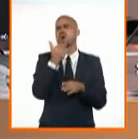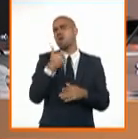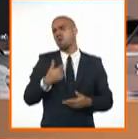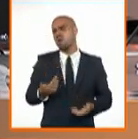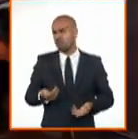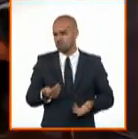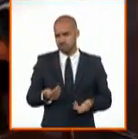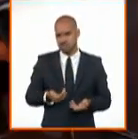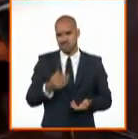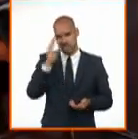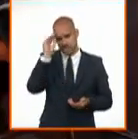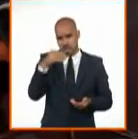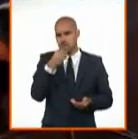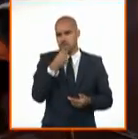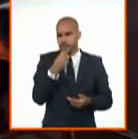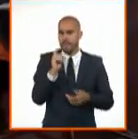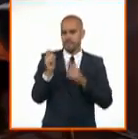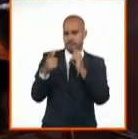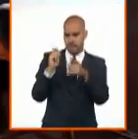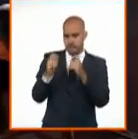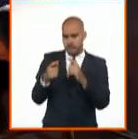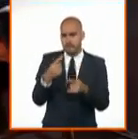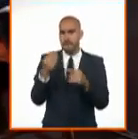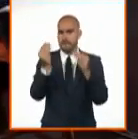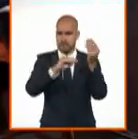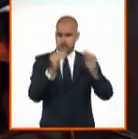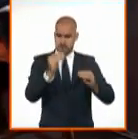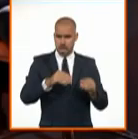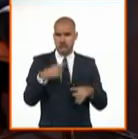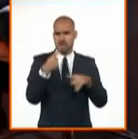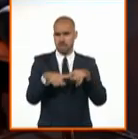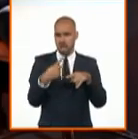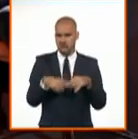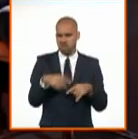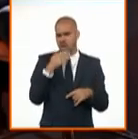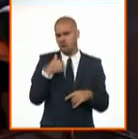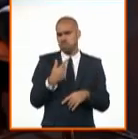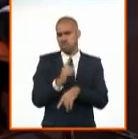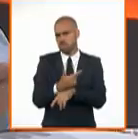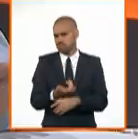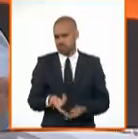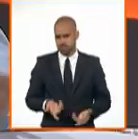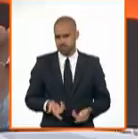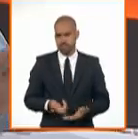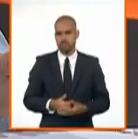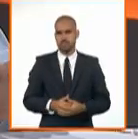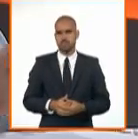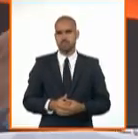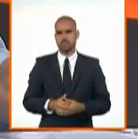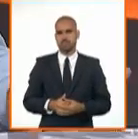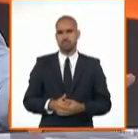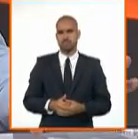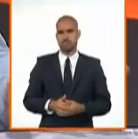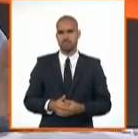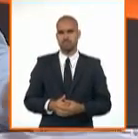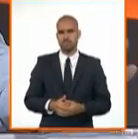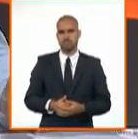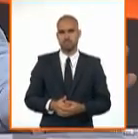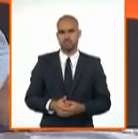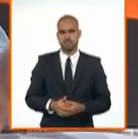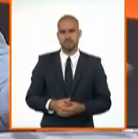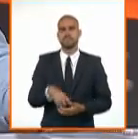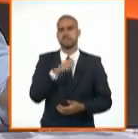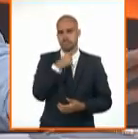de esas piezas el financiamiento de comprarla yo creo que para ambos tanto para la adquisición de